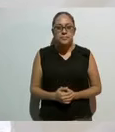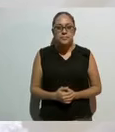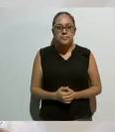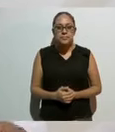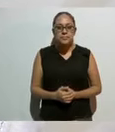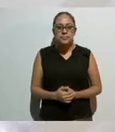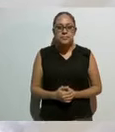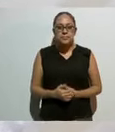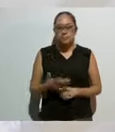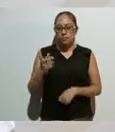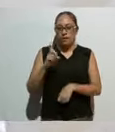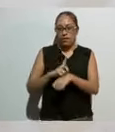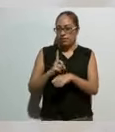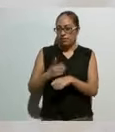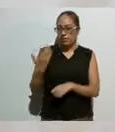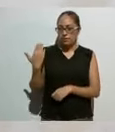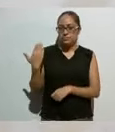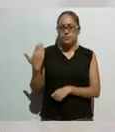unos días,